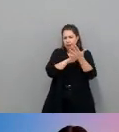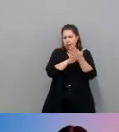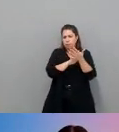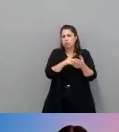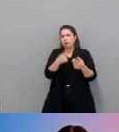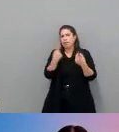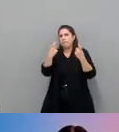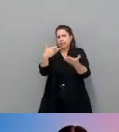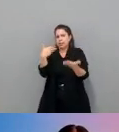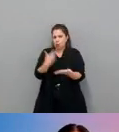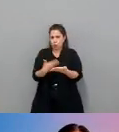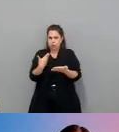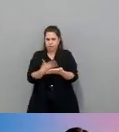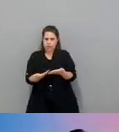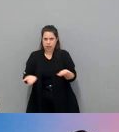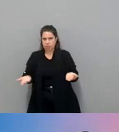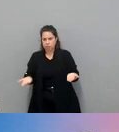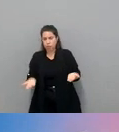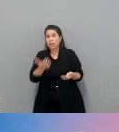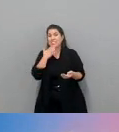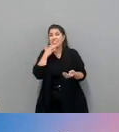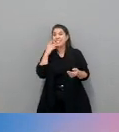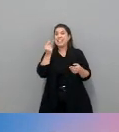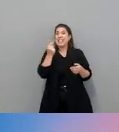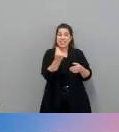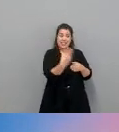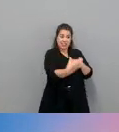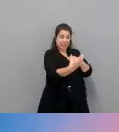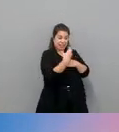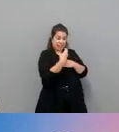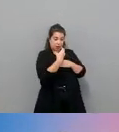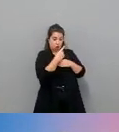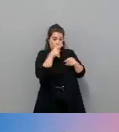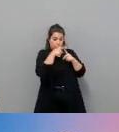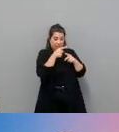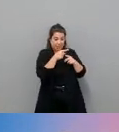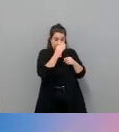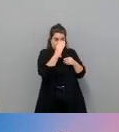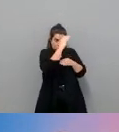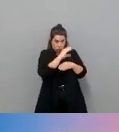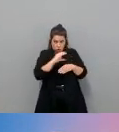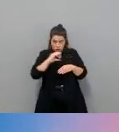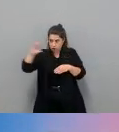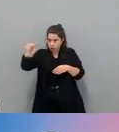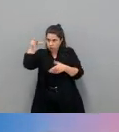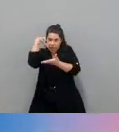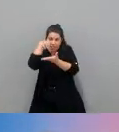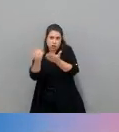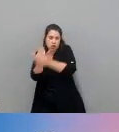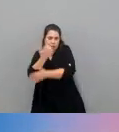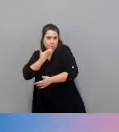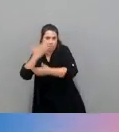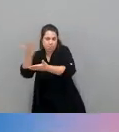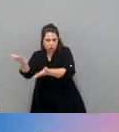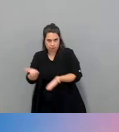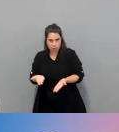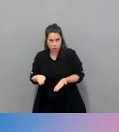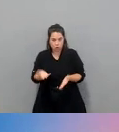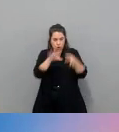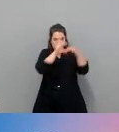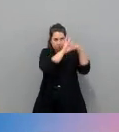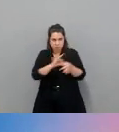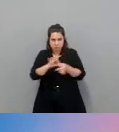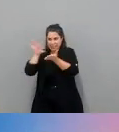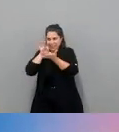requieren justificación, es decir, nos van a dar un dinero para algo concreto, para, en este caso, vinculado a que yo contrato un